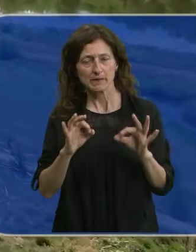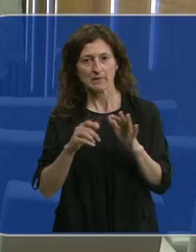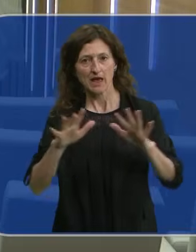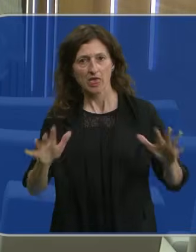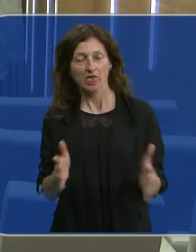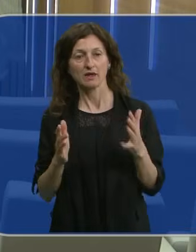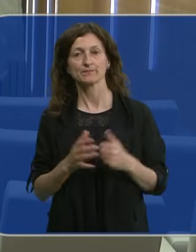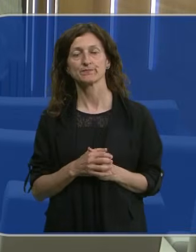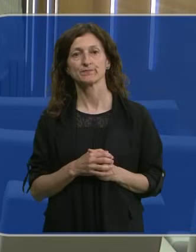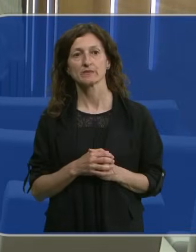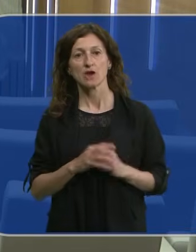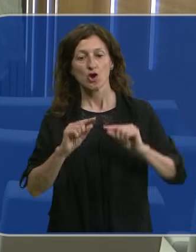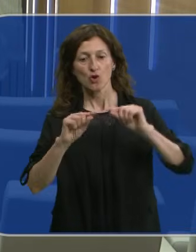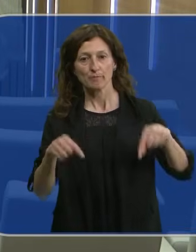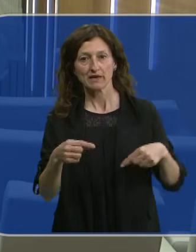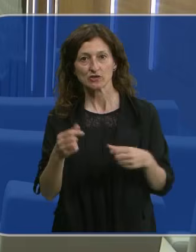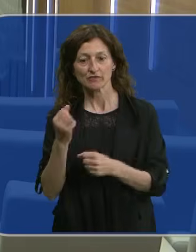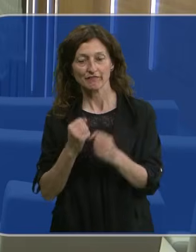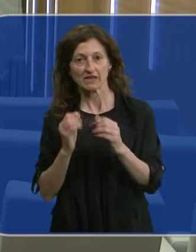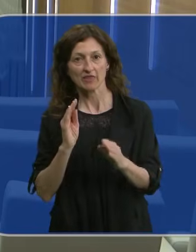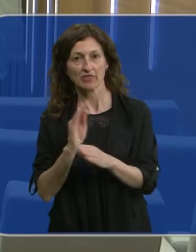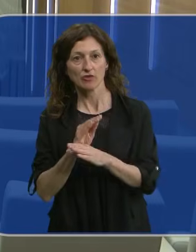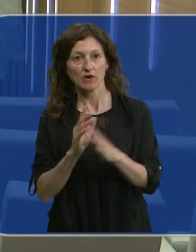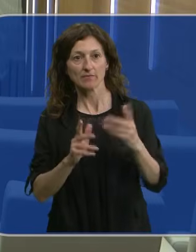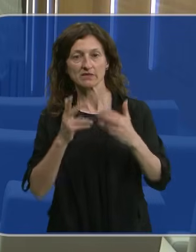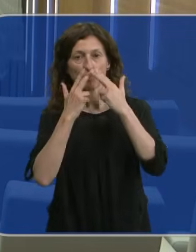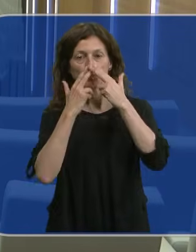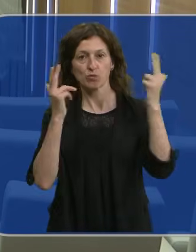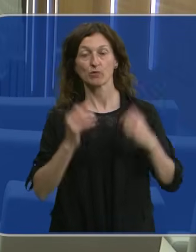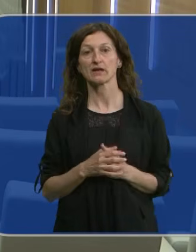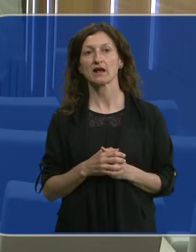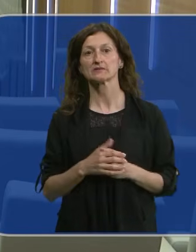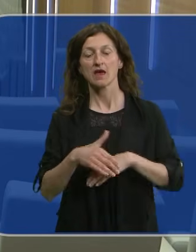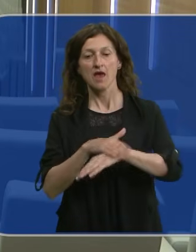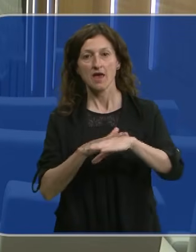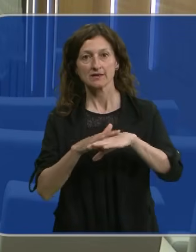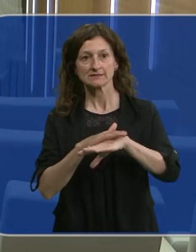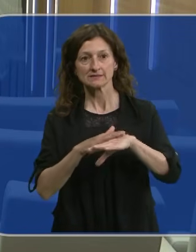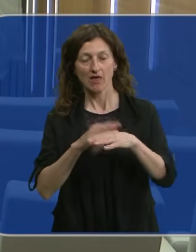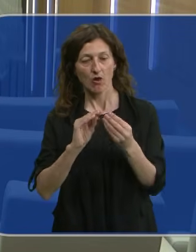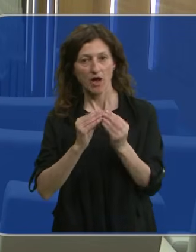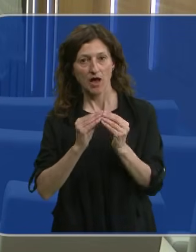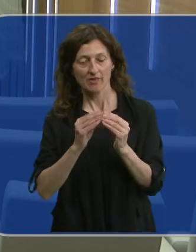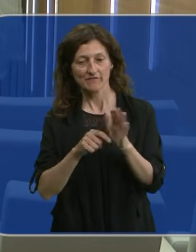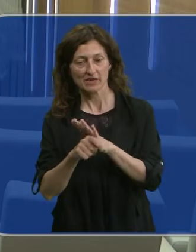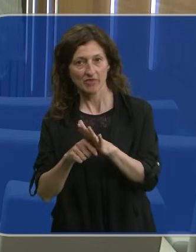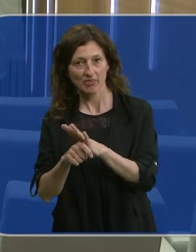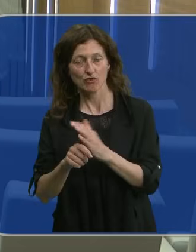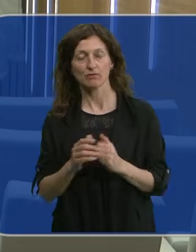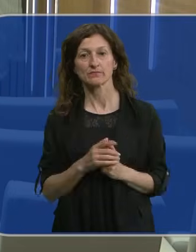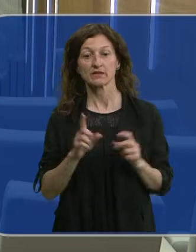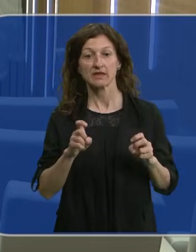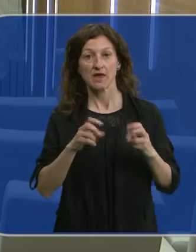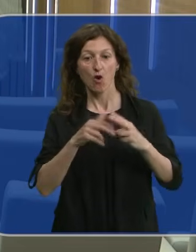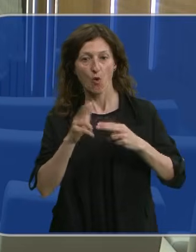esa inversión. Promover convenios de financiación con las administraciones públicas, donde el Estado realizaría la ejecución, financiación de